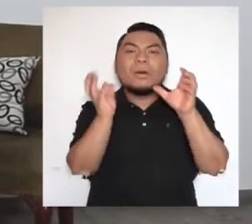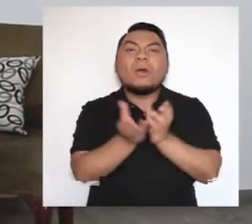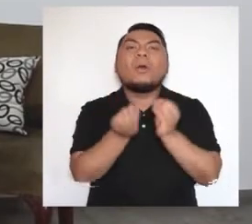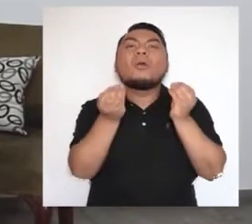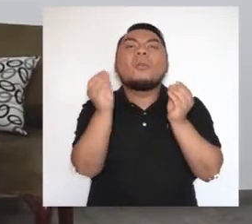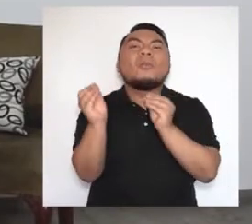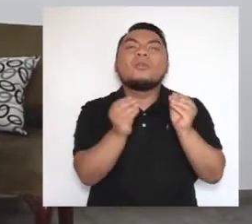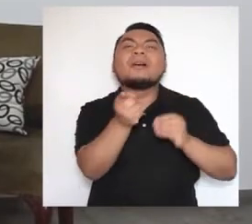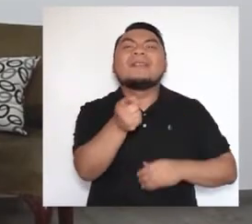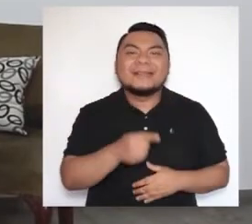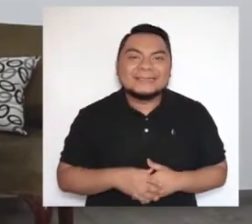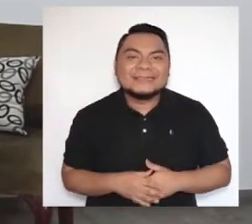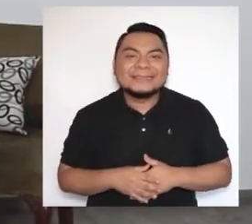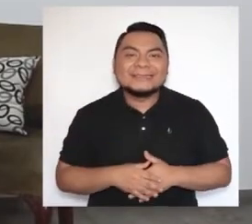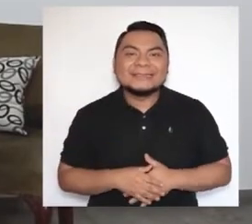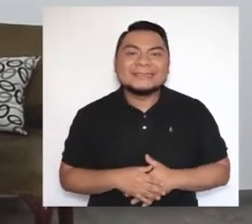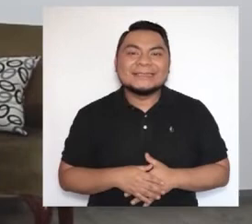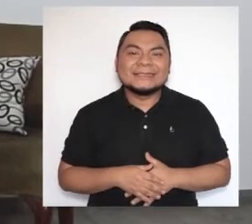pelotas?